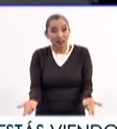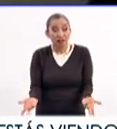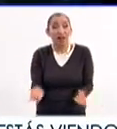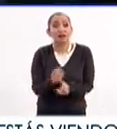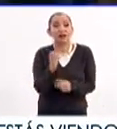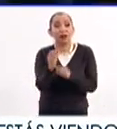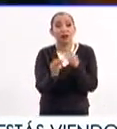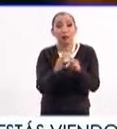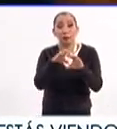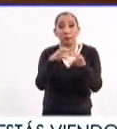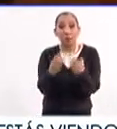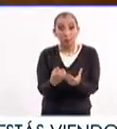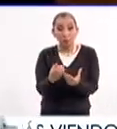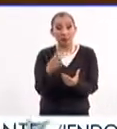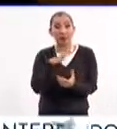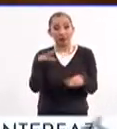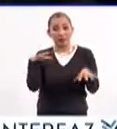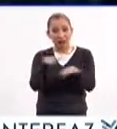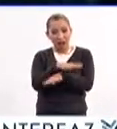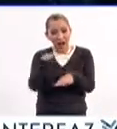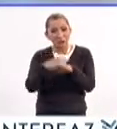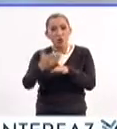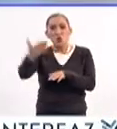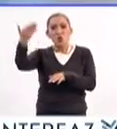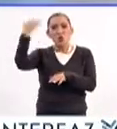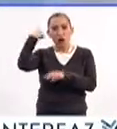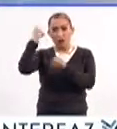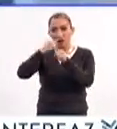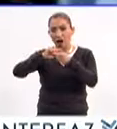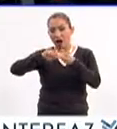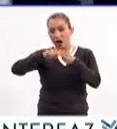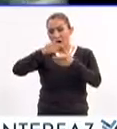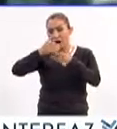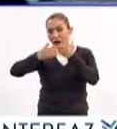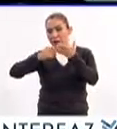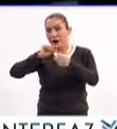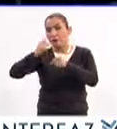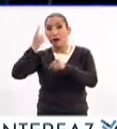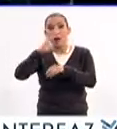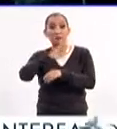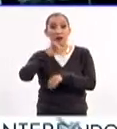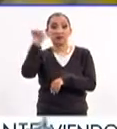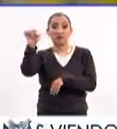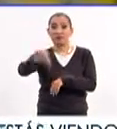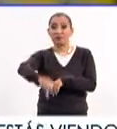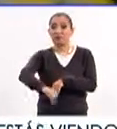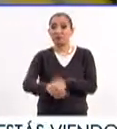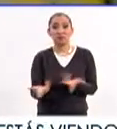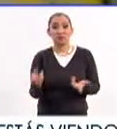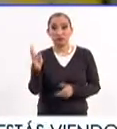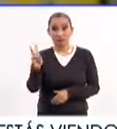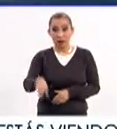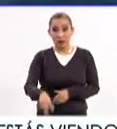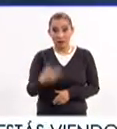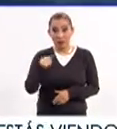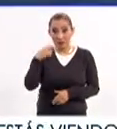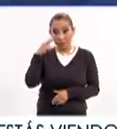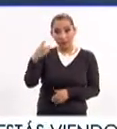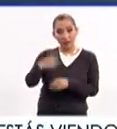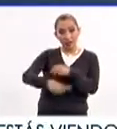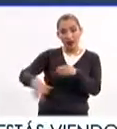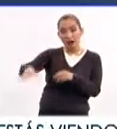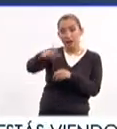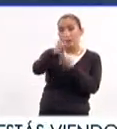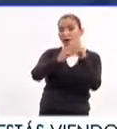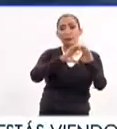es que el planeta está cambiando desde hace mucho tiempo, pero cambiando para mal. O sea, realmente lo que le estamos haciendo